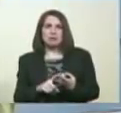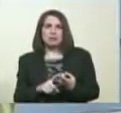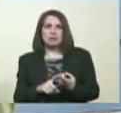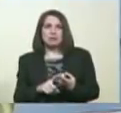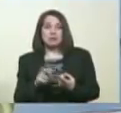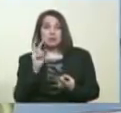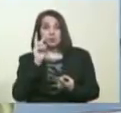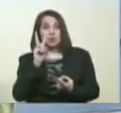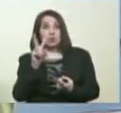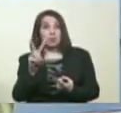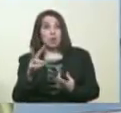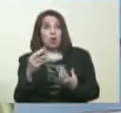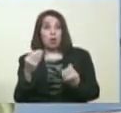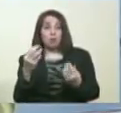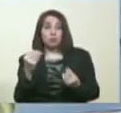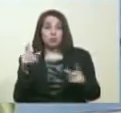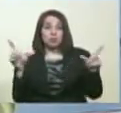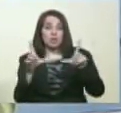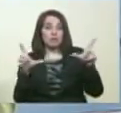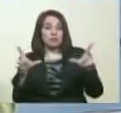Yo veo mucha televisora española.